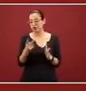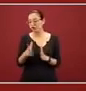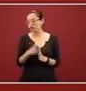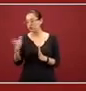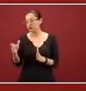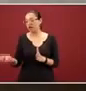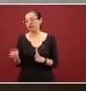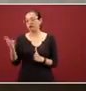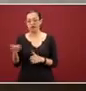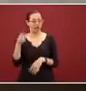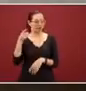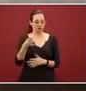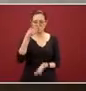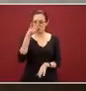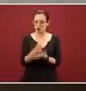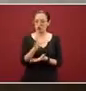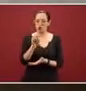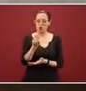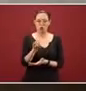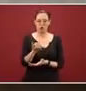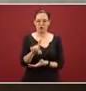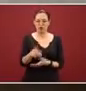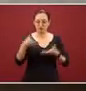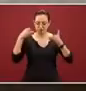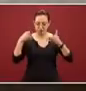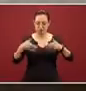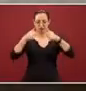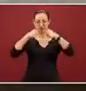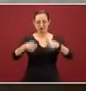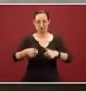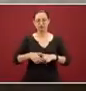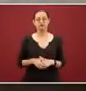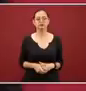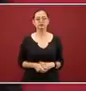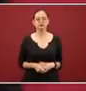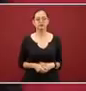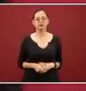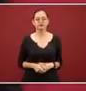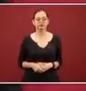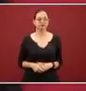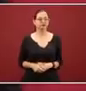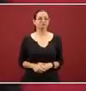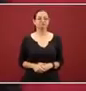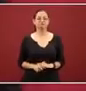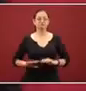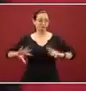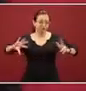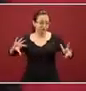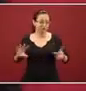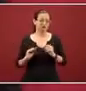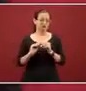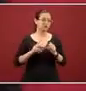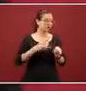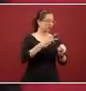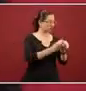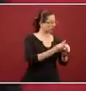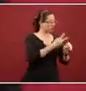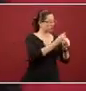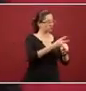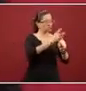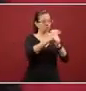convirtieran en hospitales COVID. Con todo eso, el número total